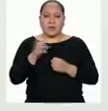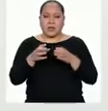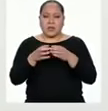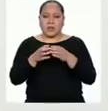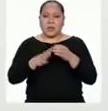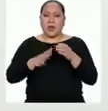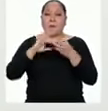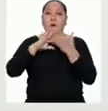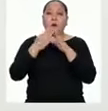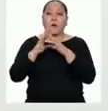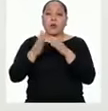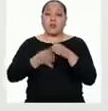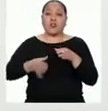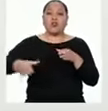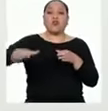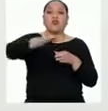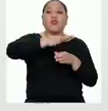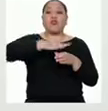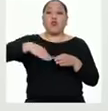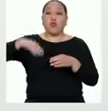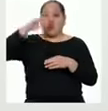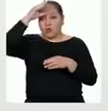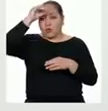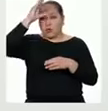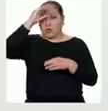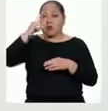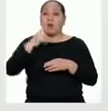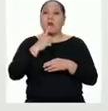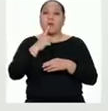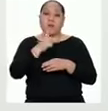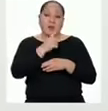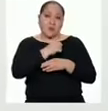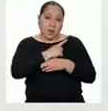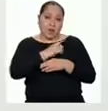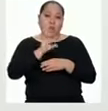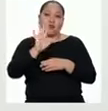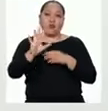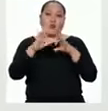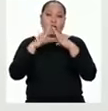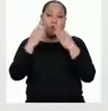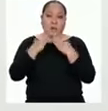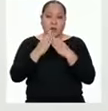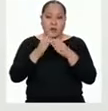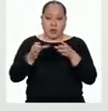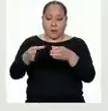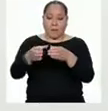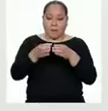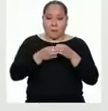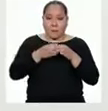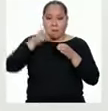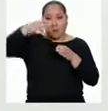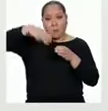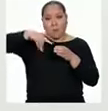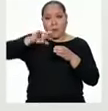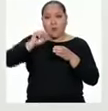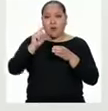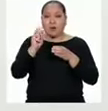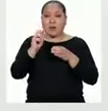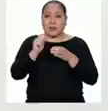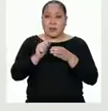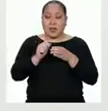población son todas las chicas y chicos de primero de secundaria y sus familiares. Y la muestra son las personas que cada